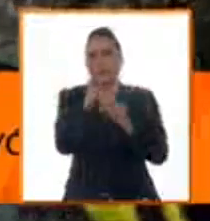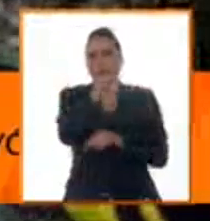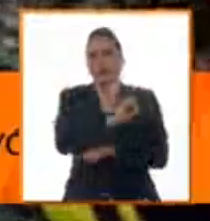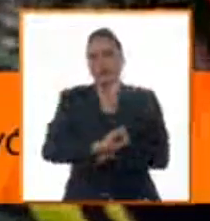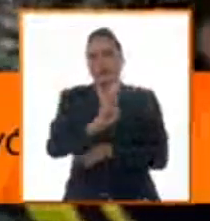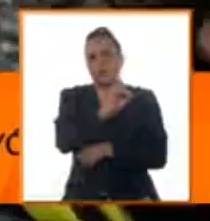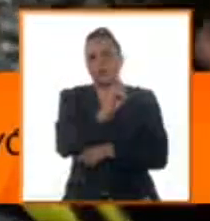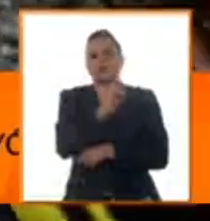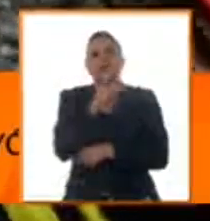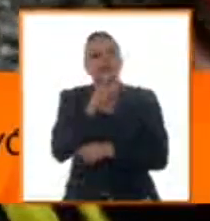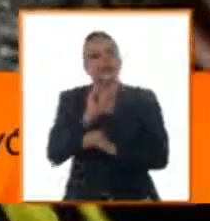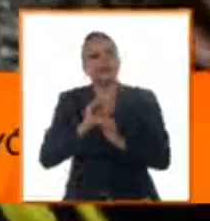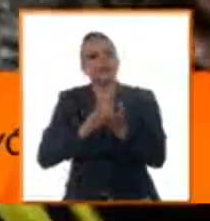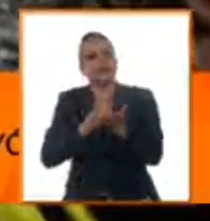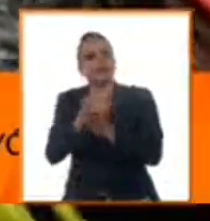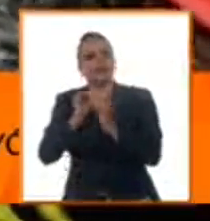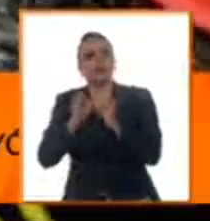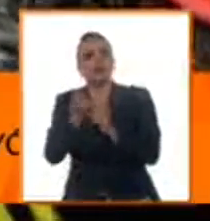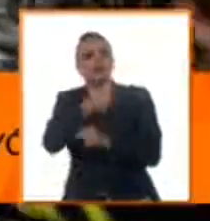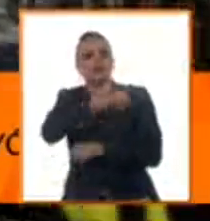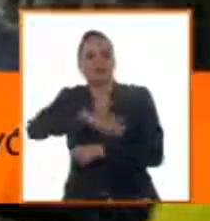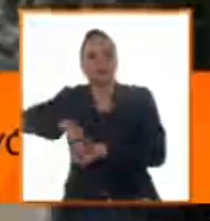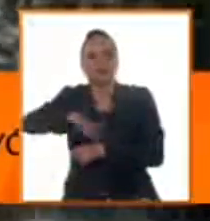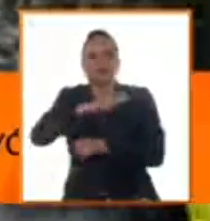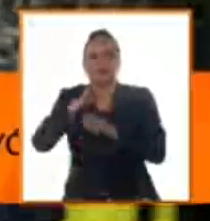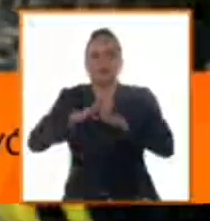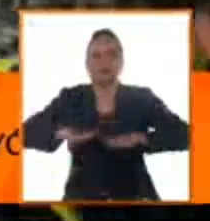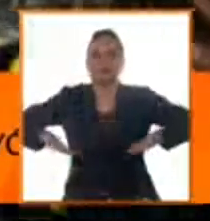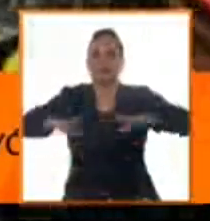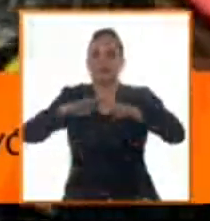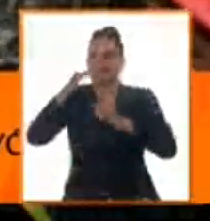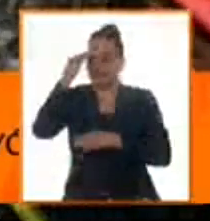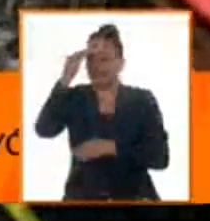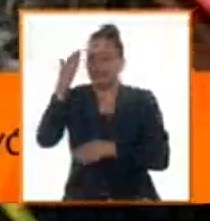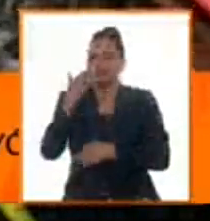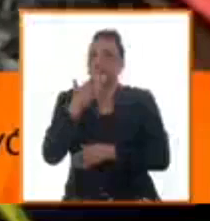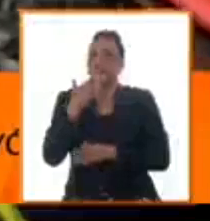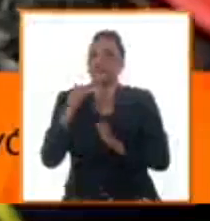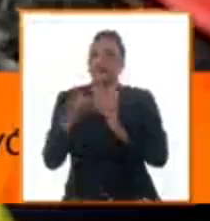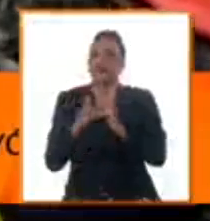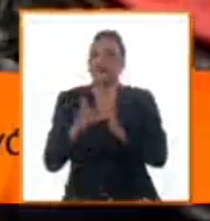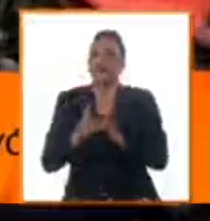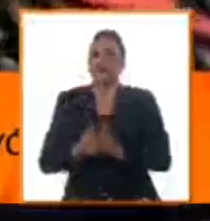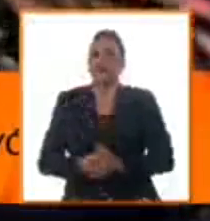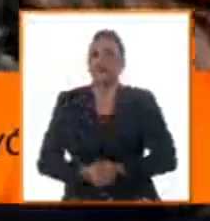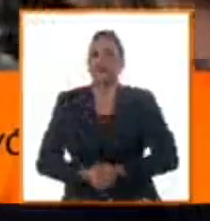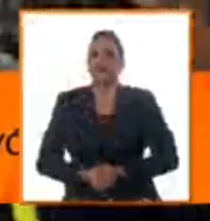supuesto, seguiremos informando a nuestro pueblo desde la Mesa Redonda. Muy buenas tardes, noches, Cuba.